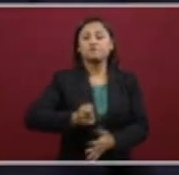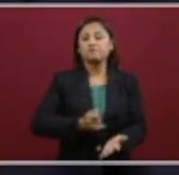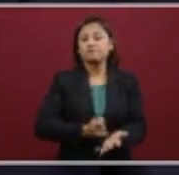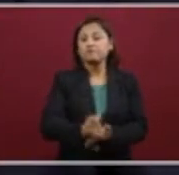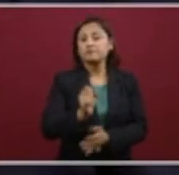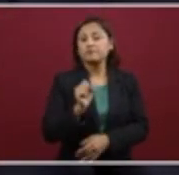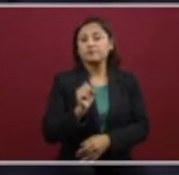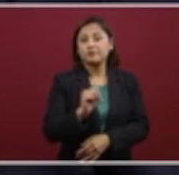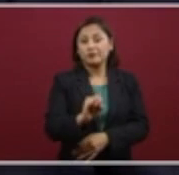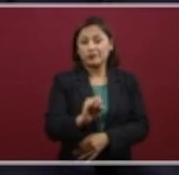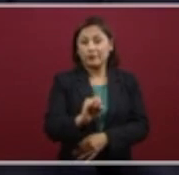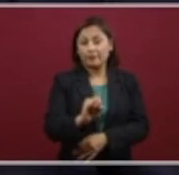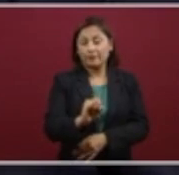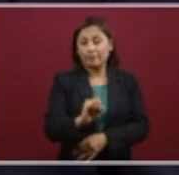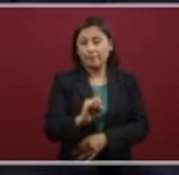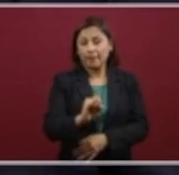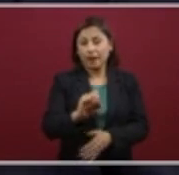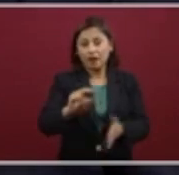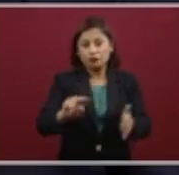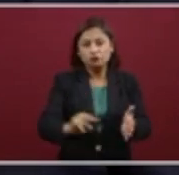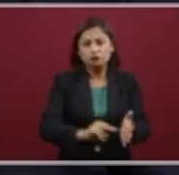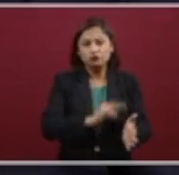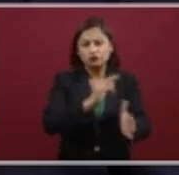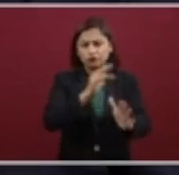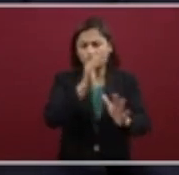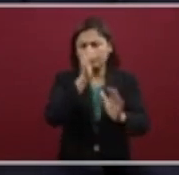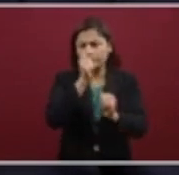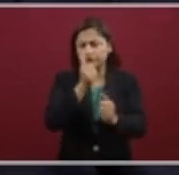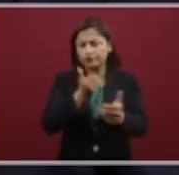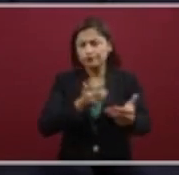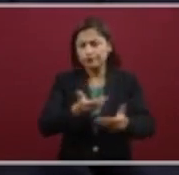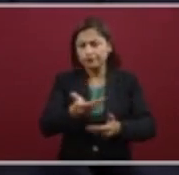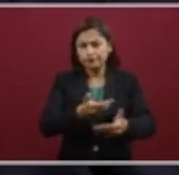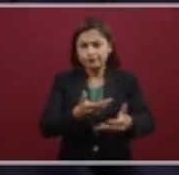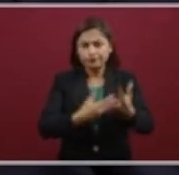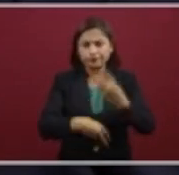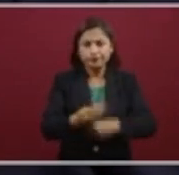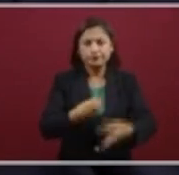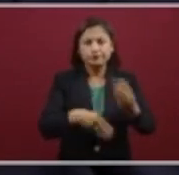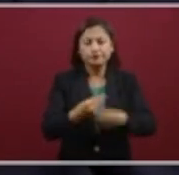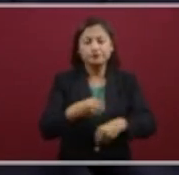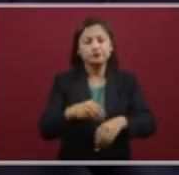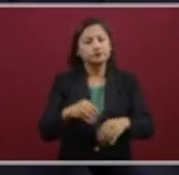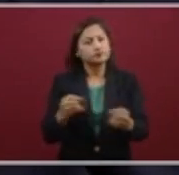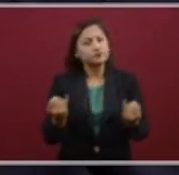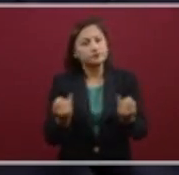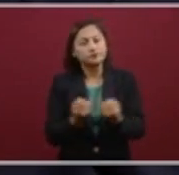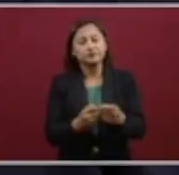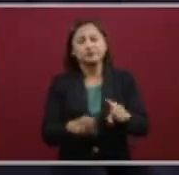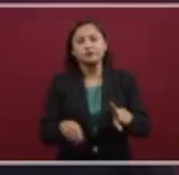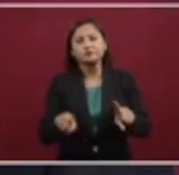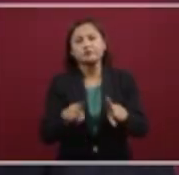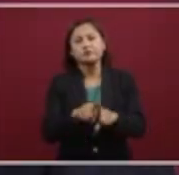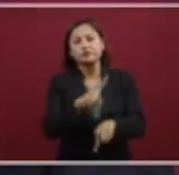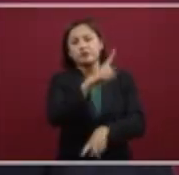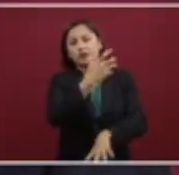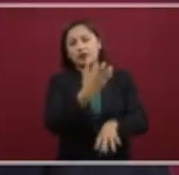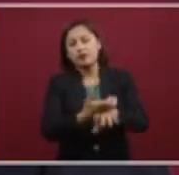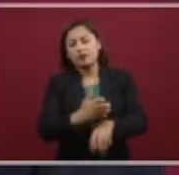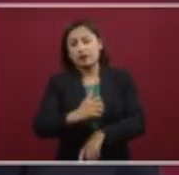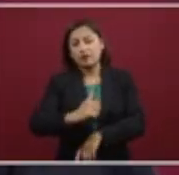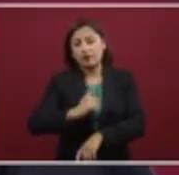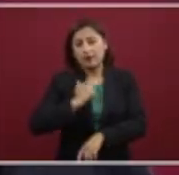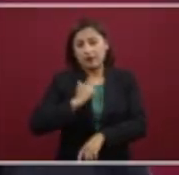del tratado y que lo mismo va a suceder en Estados Unidos y en Canadá.